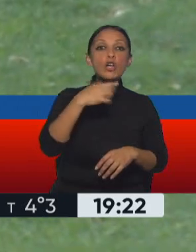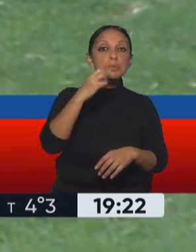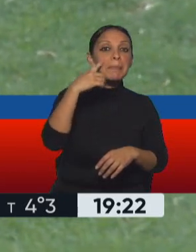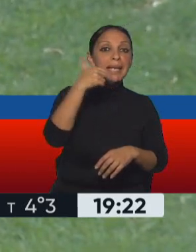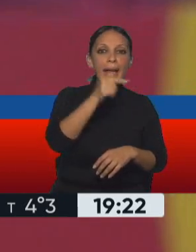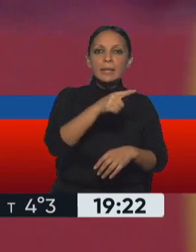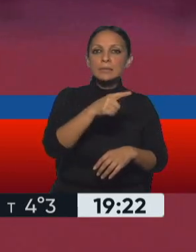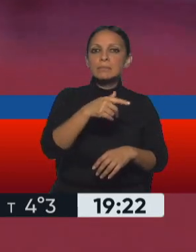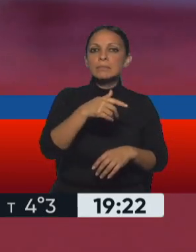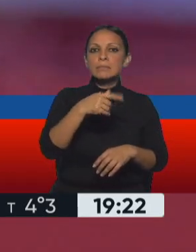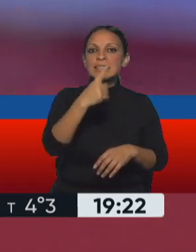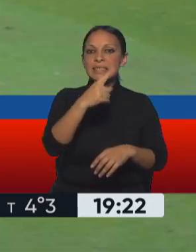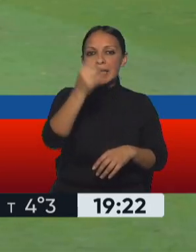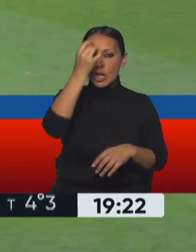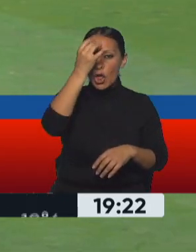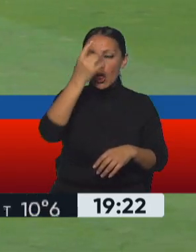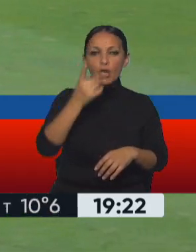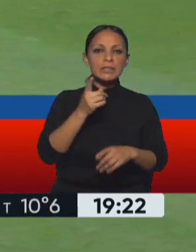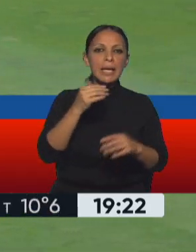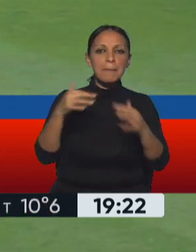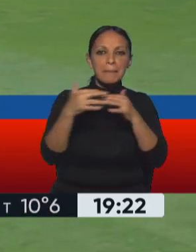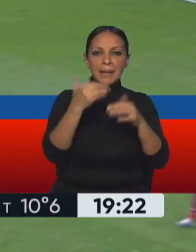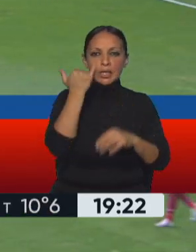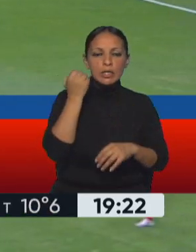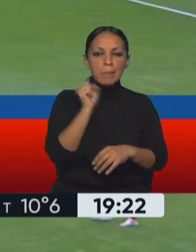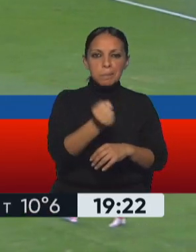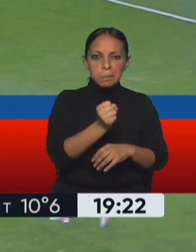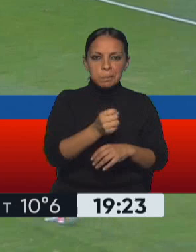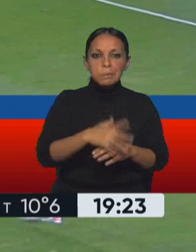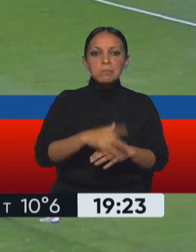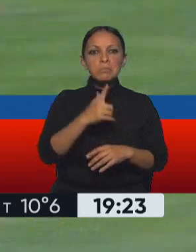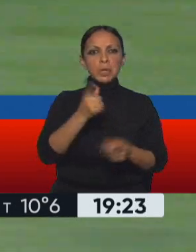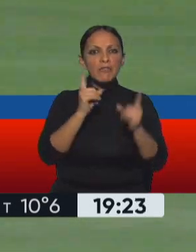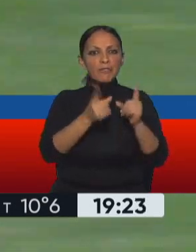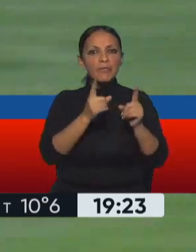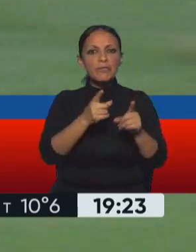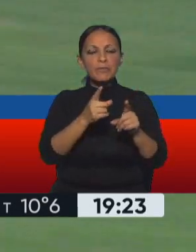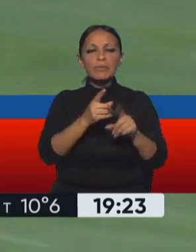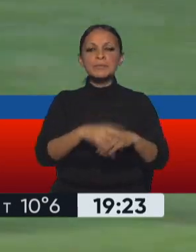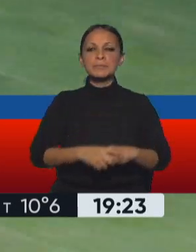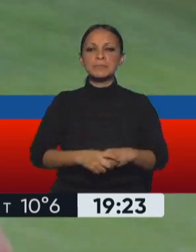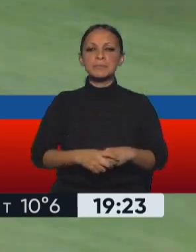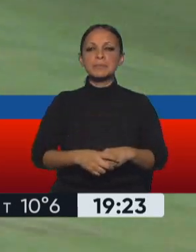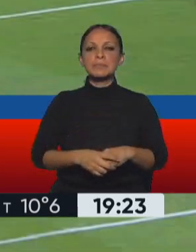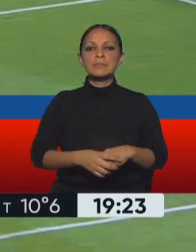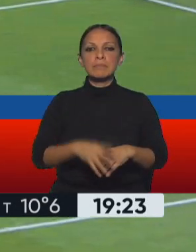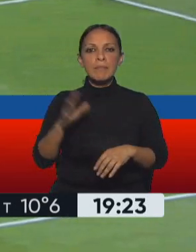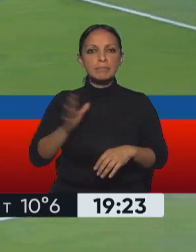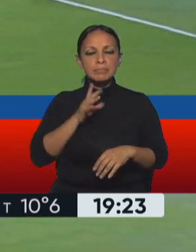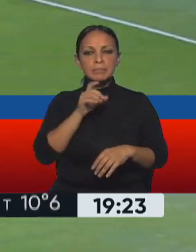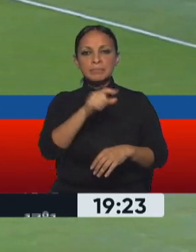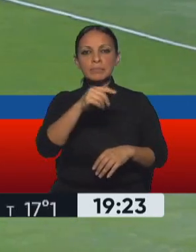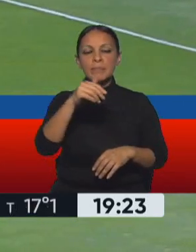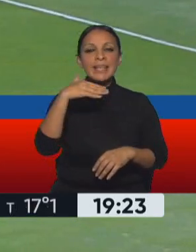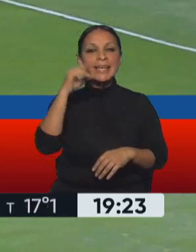ostenta 112 partidos con esa camiseta. Supo contener los remates de Josema Jiménez, de